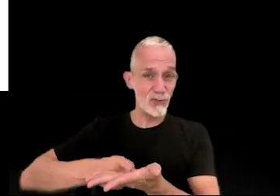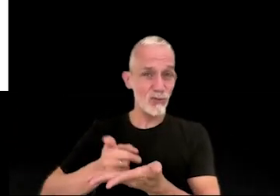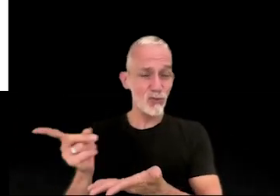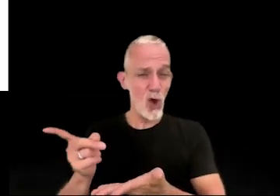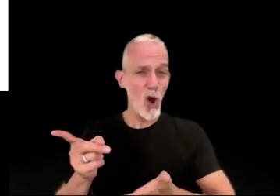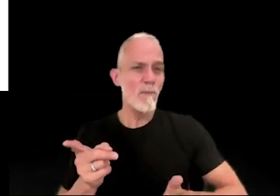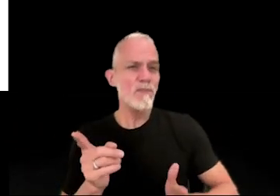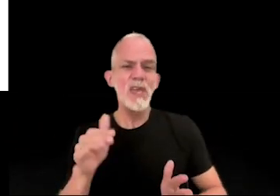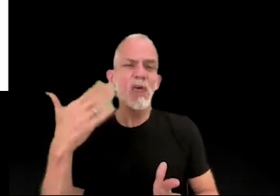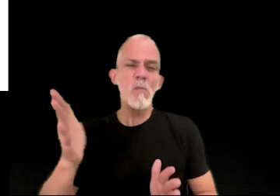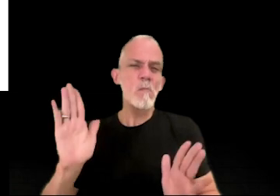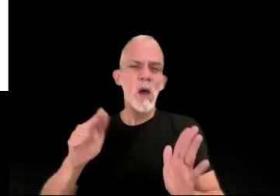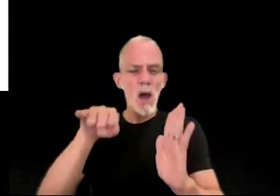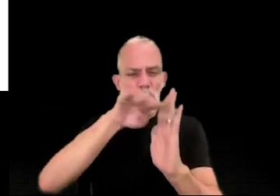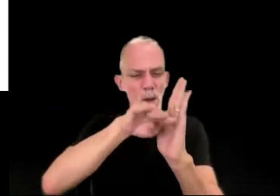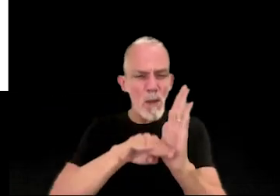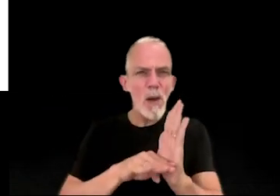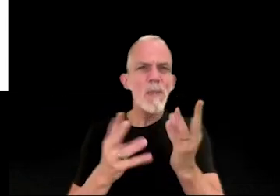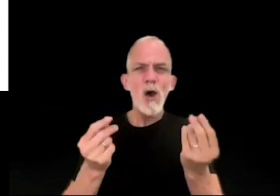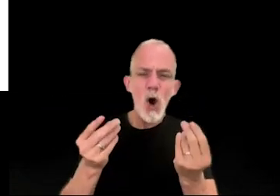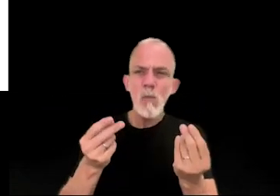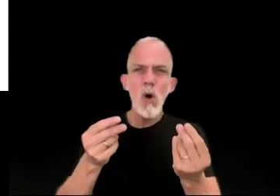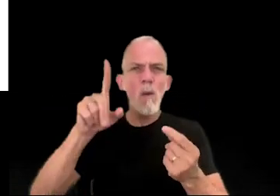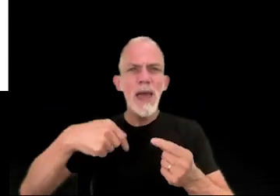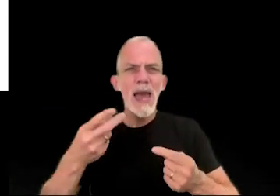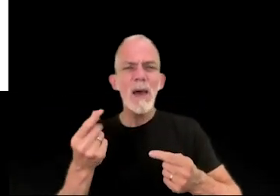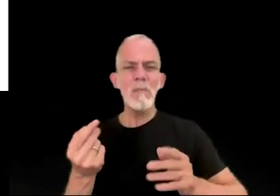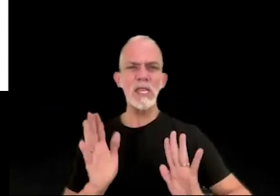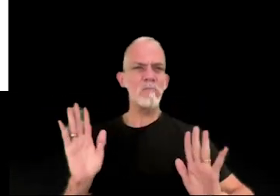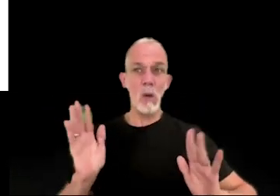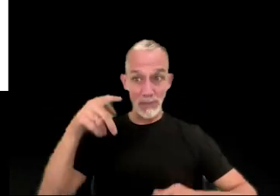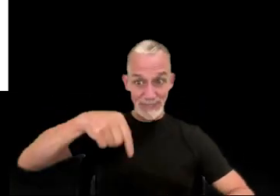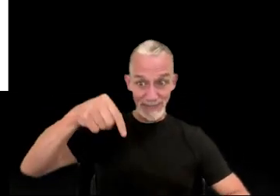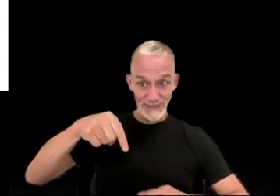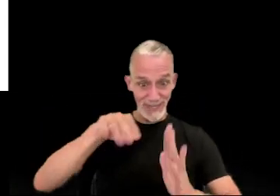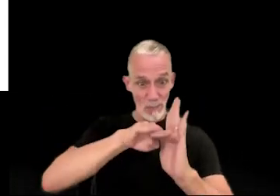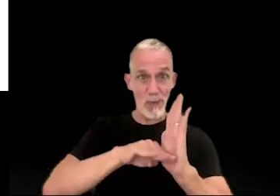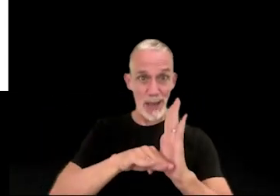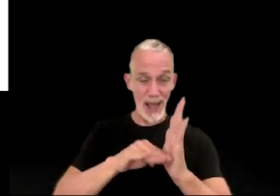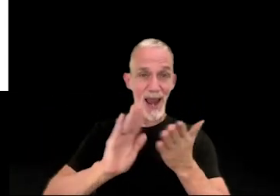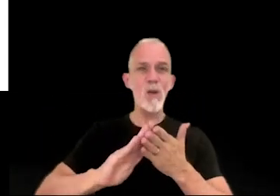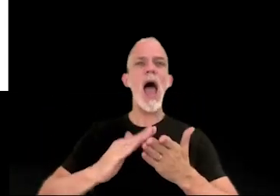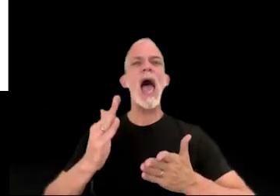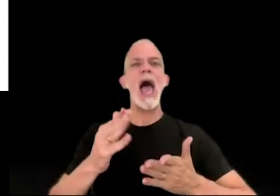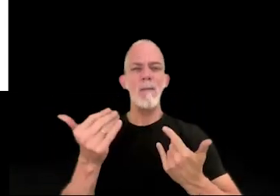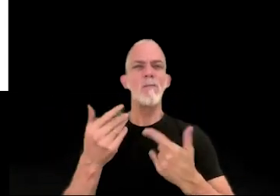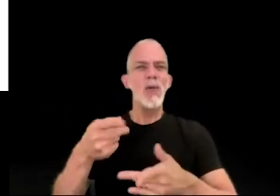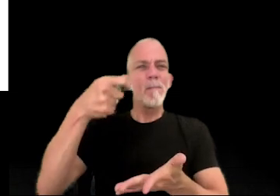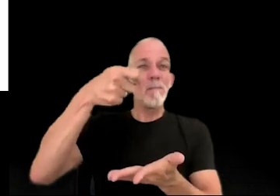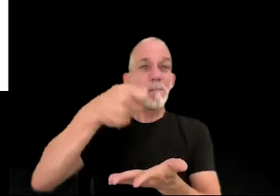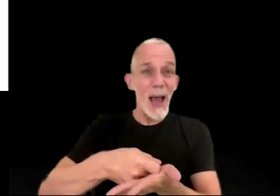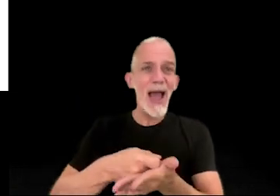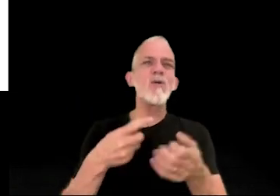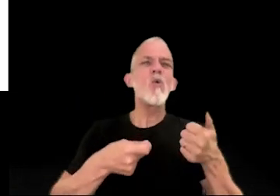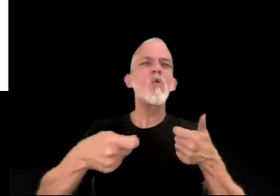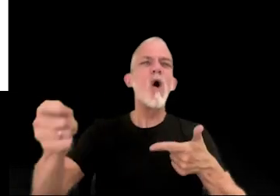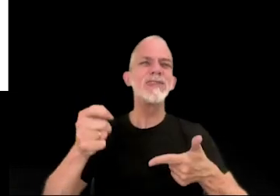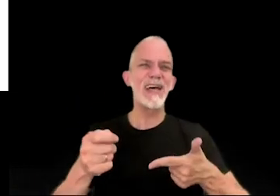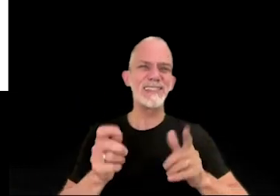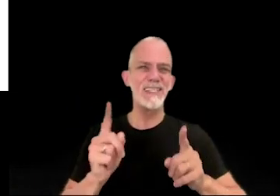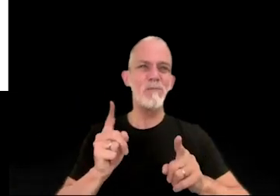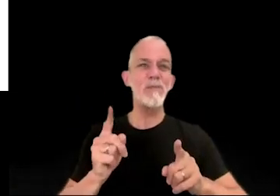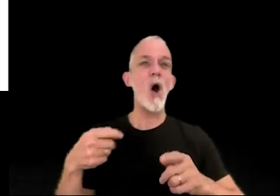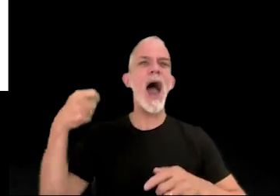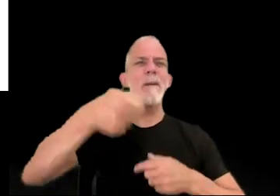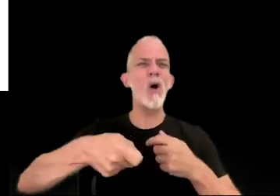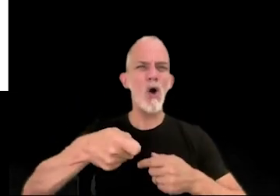no tuvo metodologías de financiación. Esta viene a ser la primera que da una posibilidad de pago en cuotas a este aporte, sí